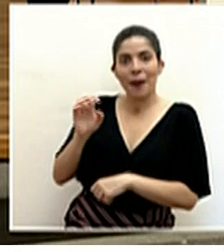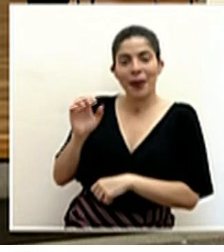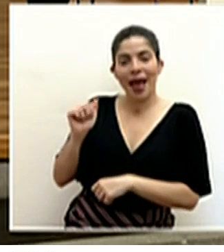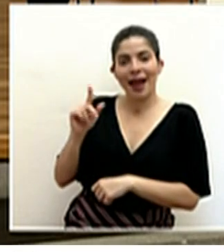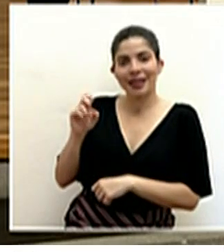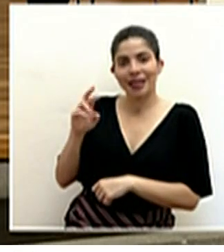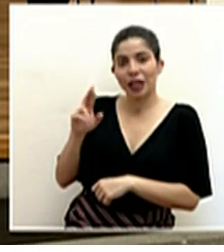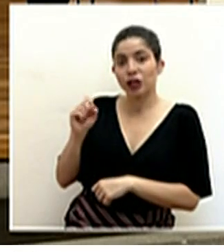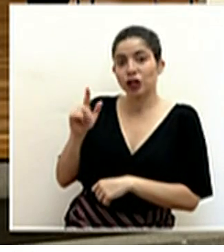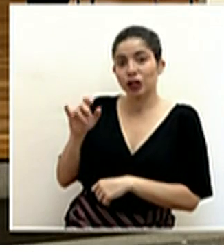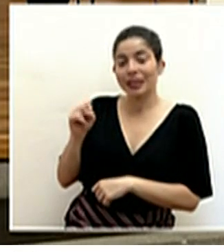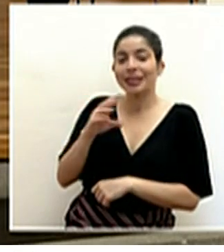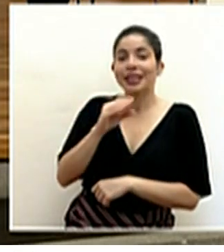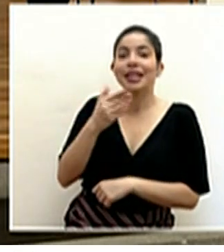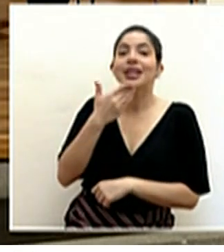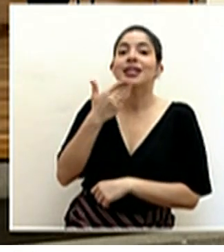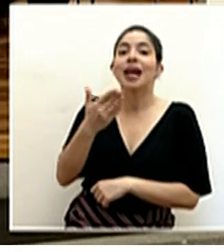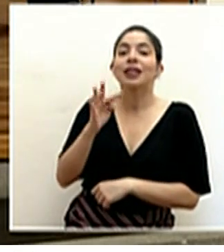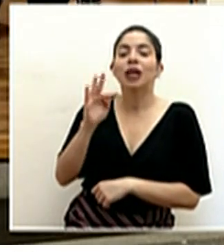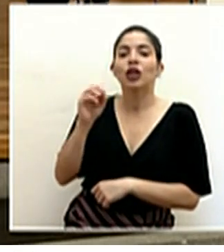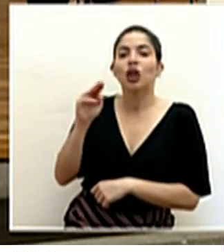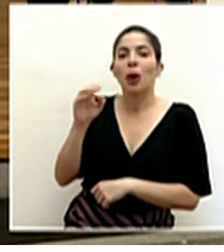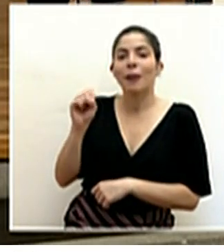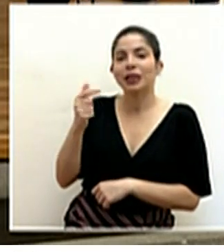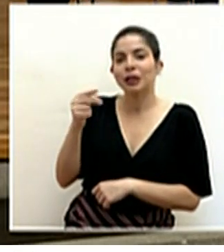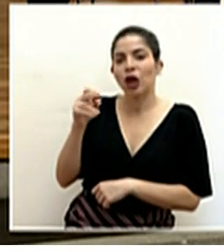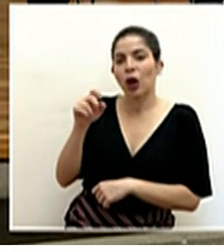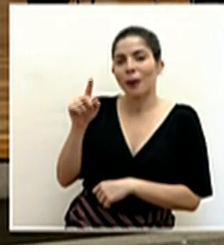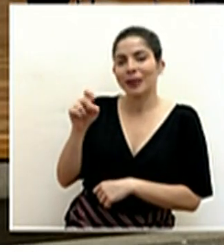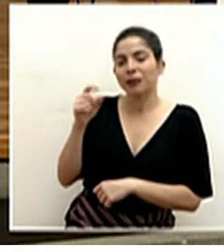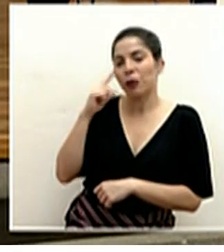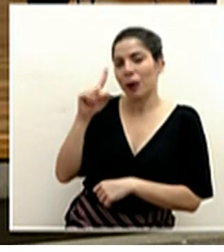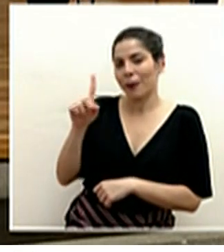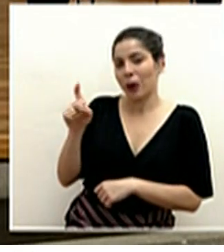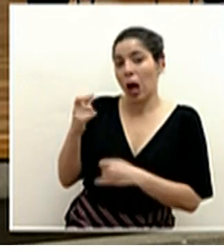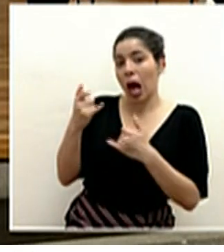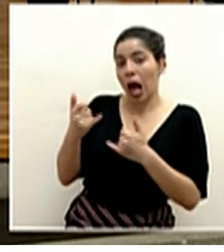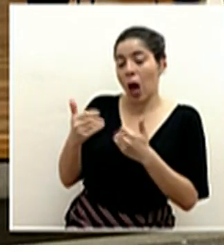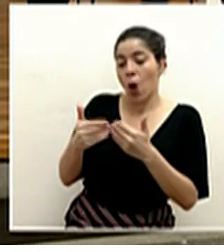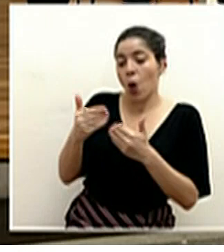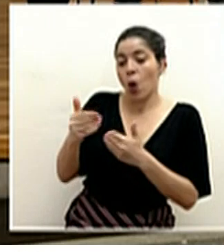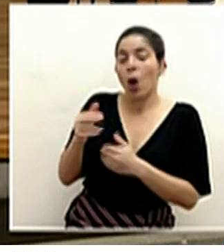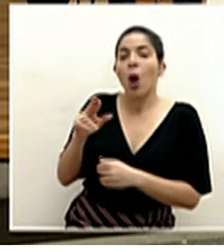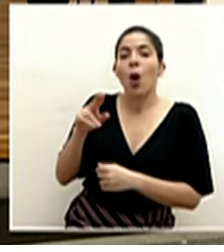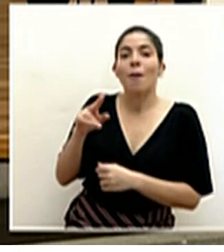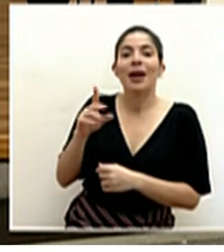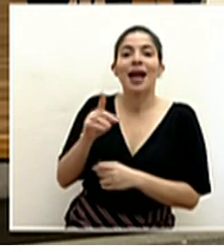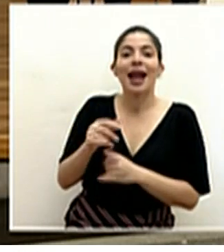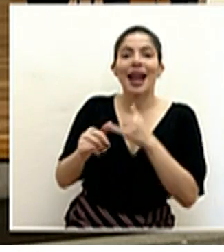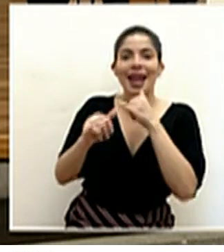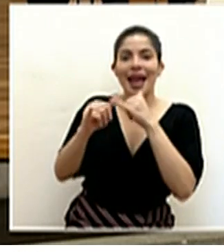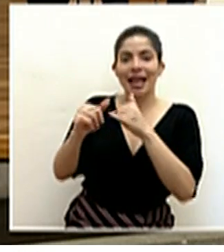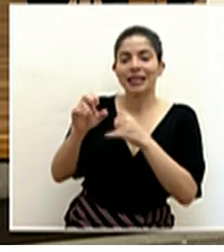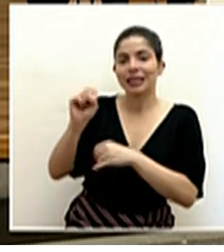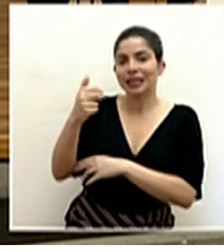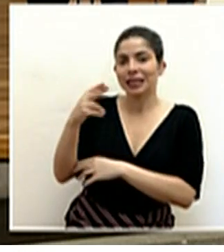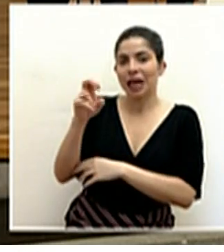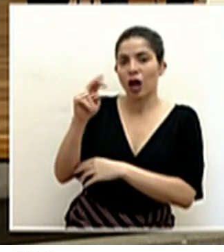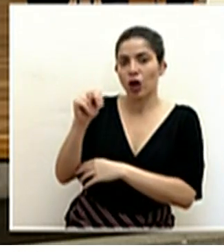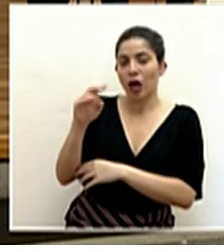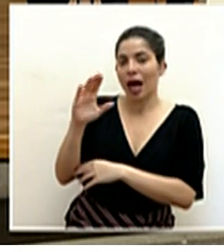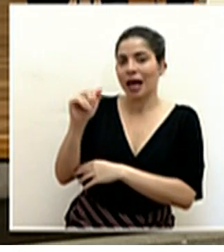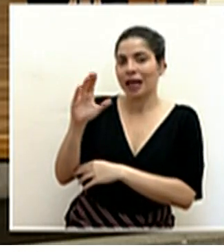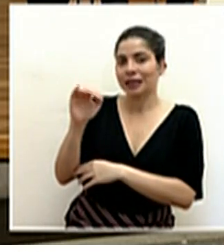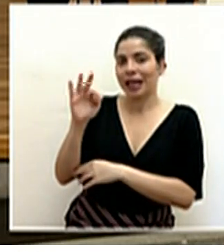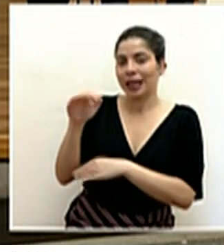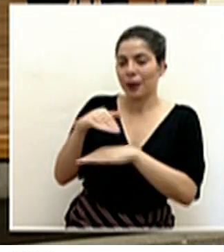don Alexander Solís, y muchas gracias a Tomás Gómez por sus consultas. A continuación, escucharemos a la colega de Diario Extra, Sharon Cascante. Por